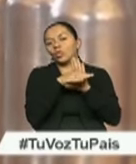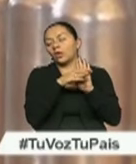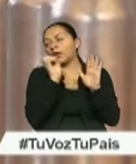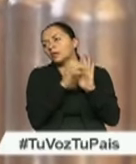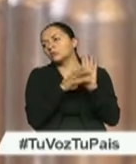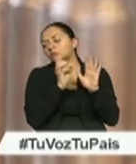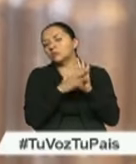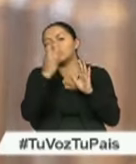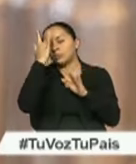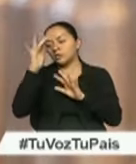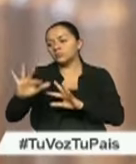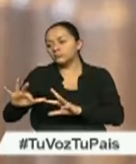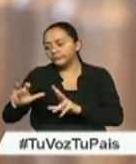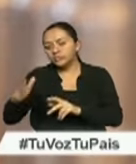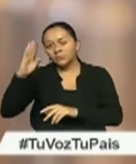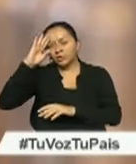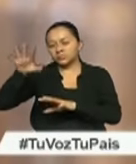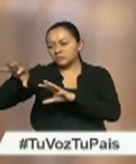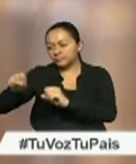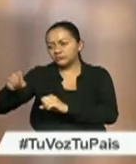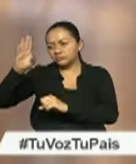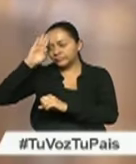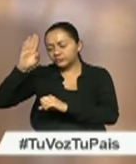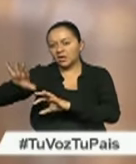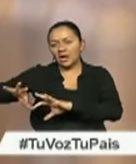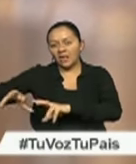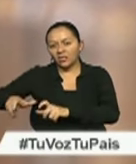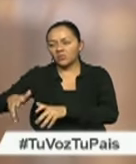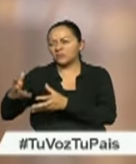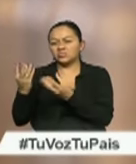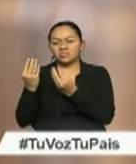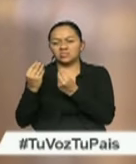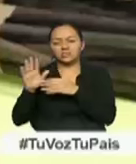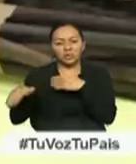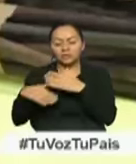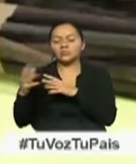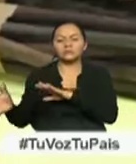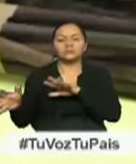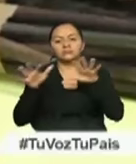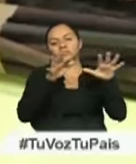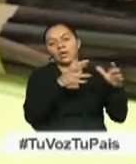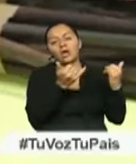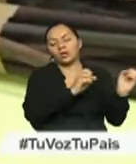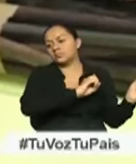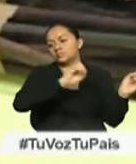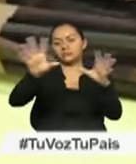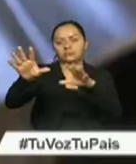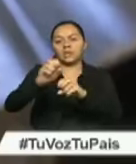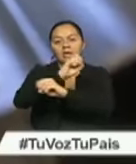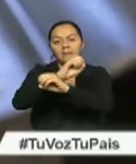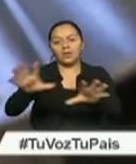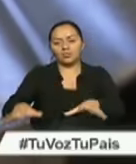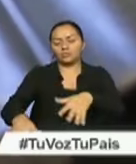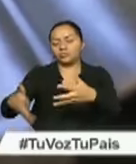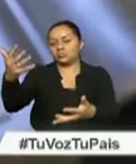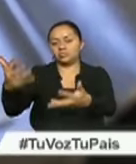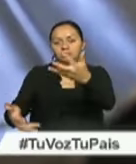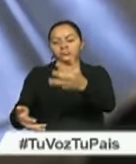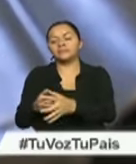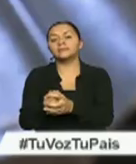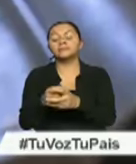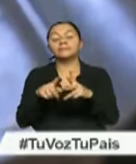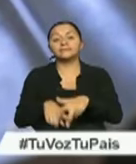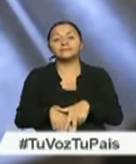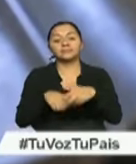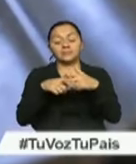evidencias de la Policía Judicial que corresponde a nivel nacional. Este proceso se realizó en tres etapas. A inicio